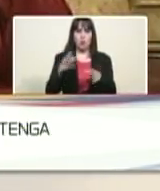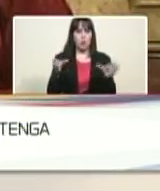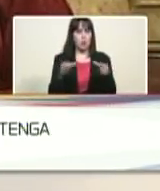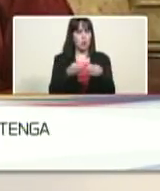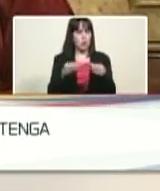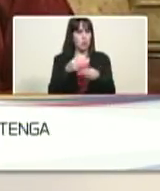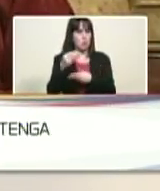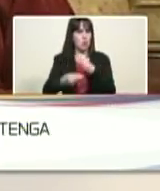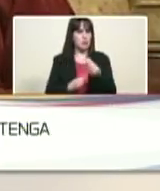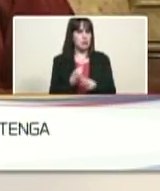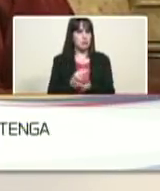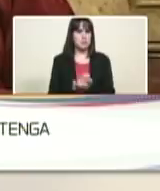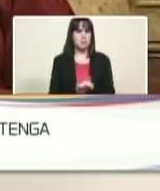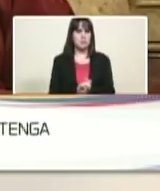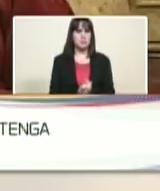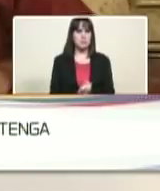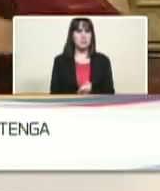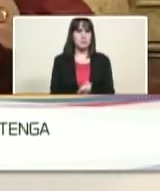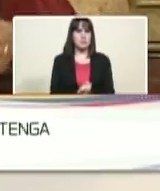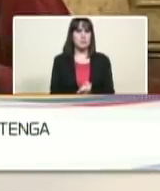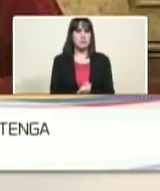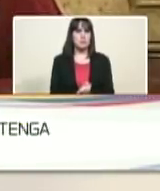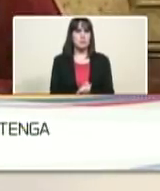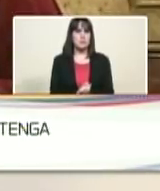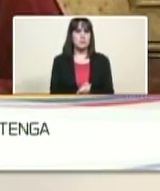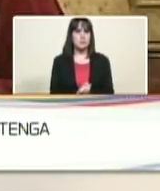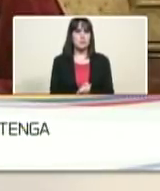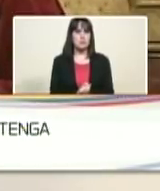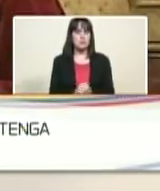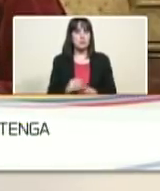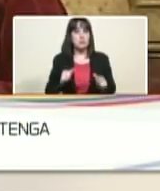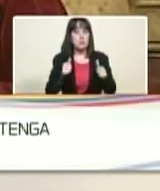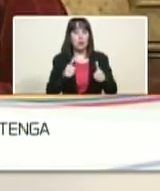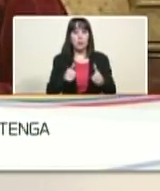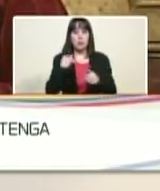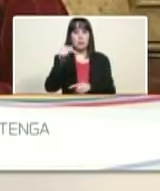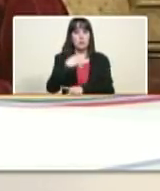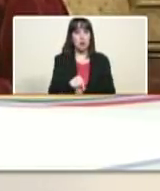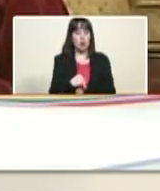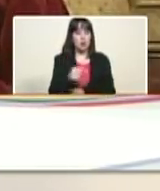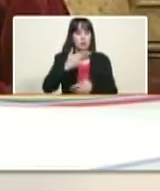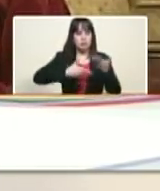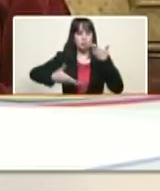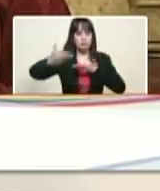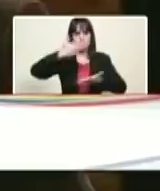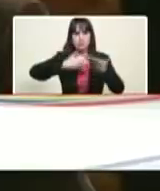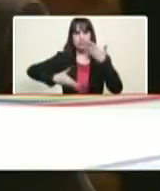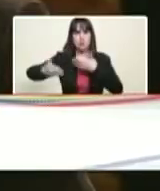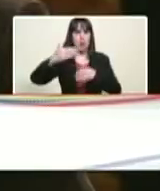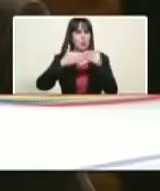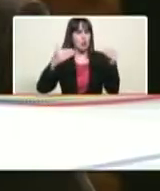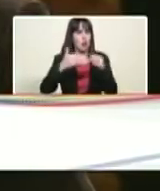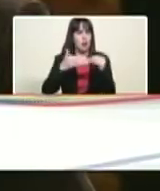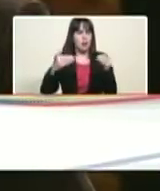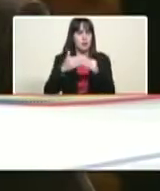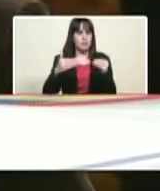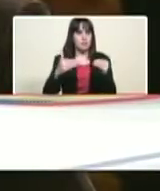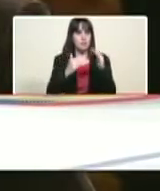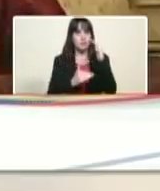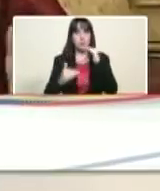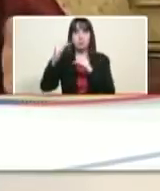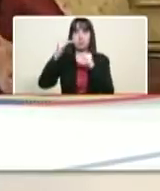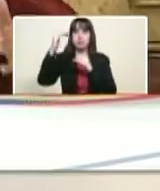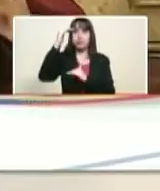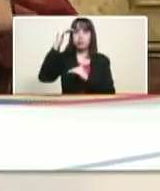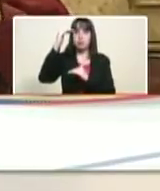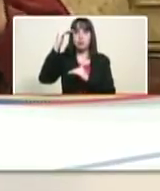A partir de hoy comienza a la fluctuación hacia arriba y hacia